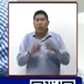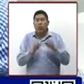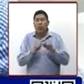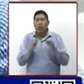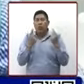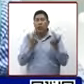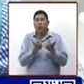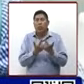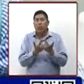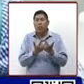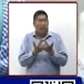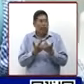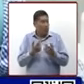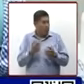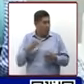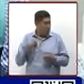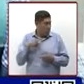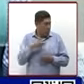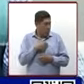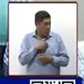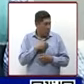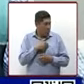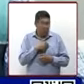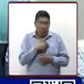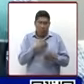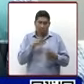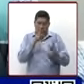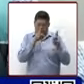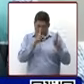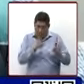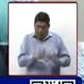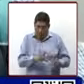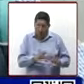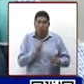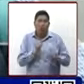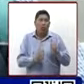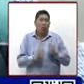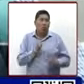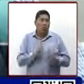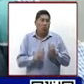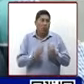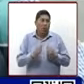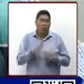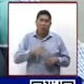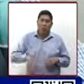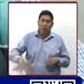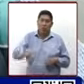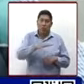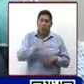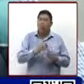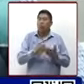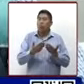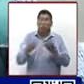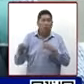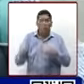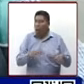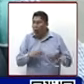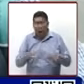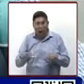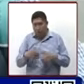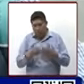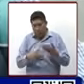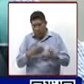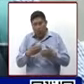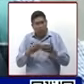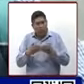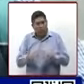¿Qué implica esto? Hemos tomado el relato de la persona, cuáles son el espacio en el que posiblemente se habría desarrollado todo esto, y